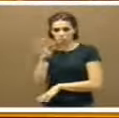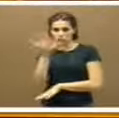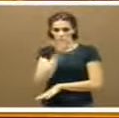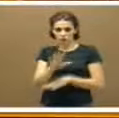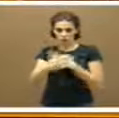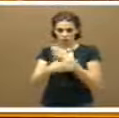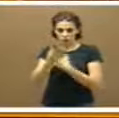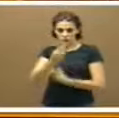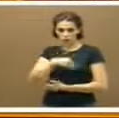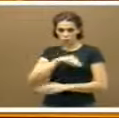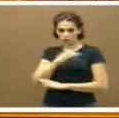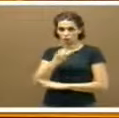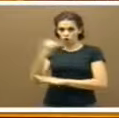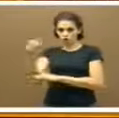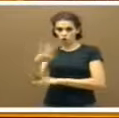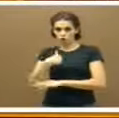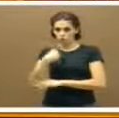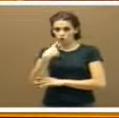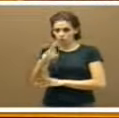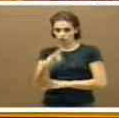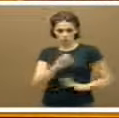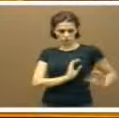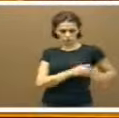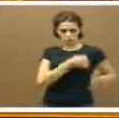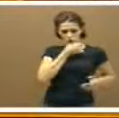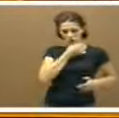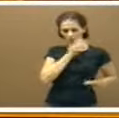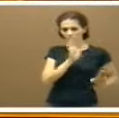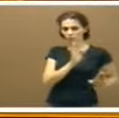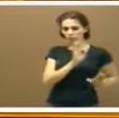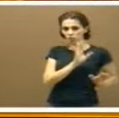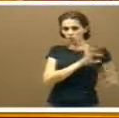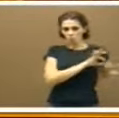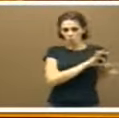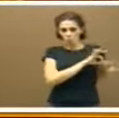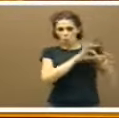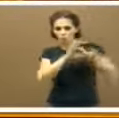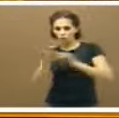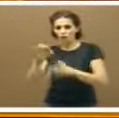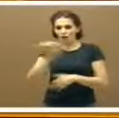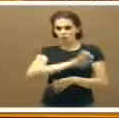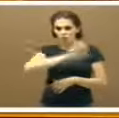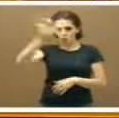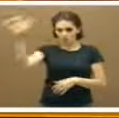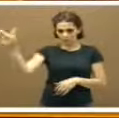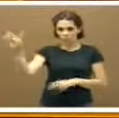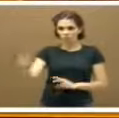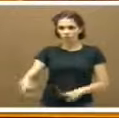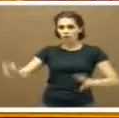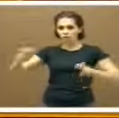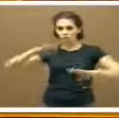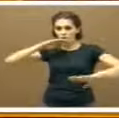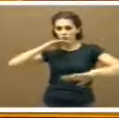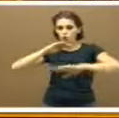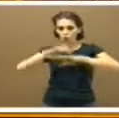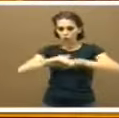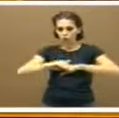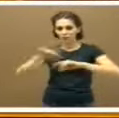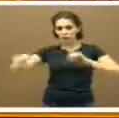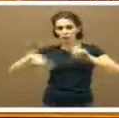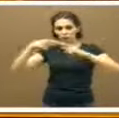–esto lo digo yo a la sazón socialista– con la Unión Europea, en el cumplimiento del